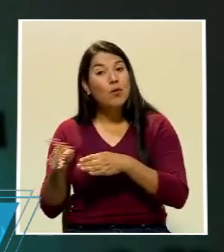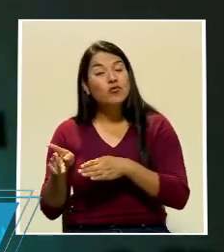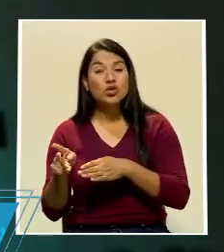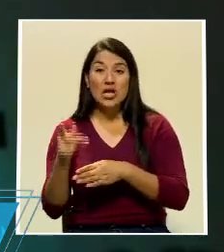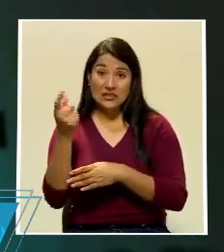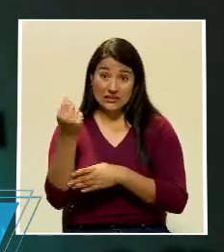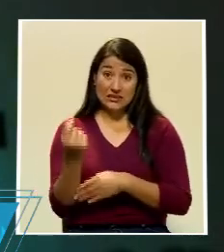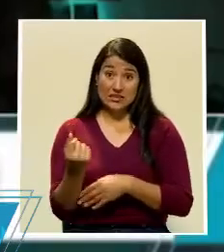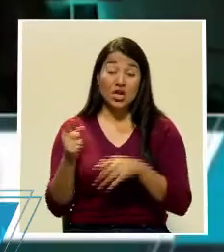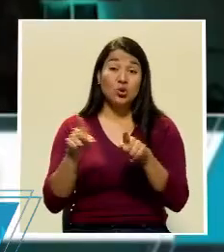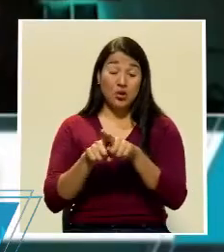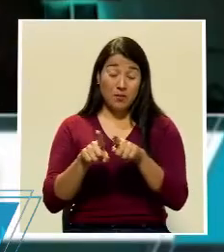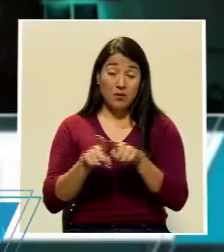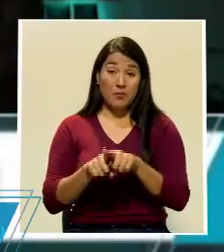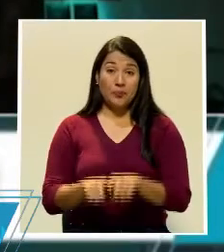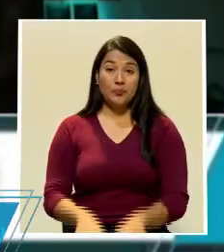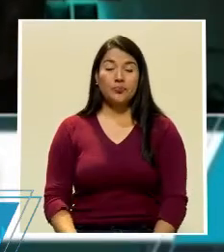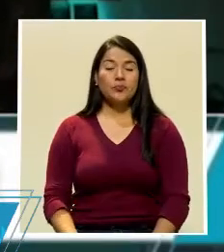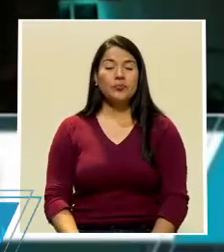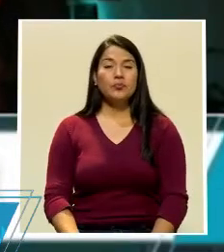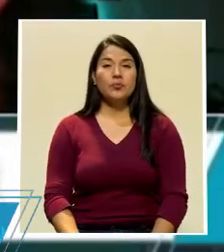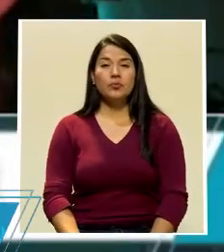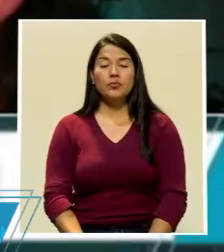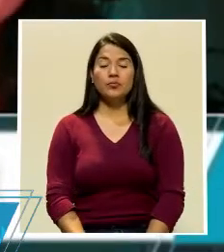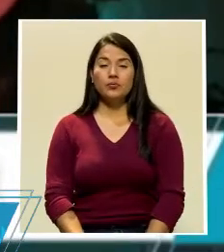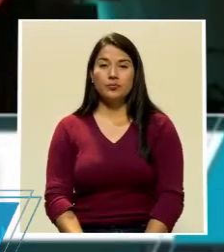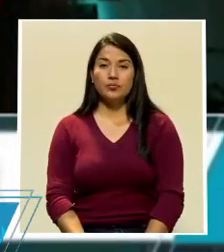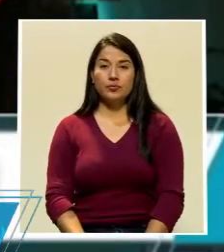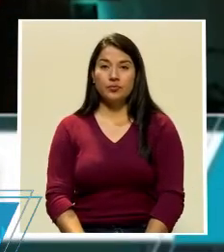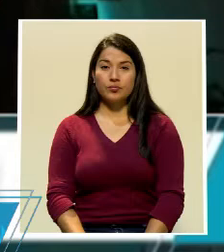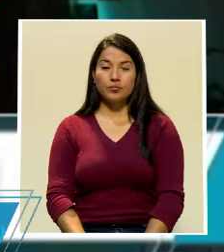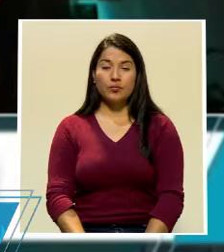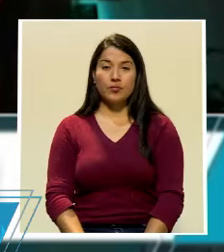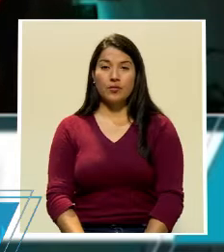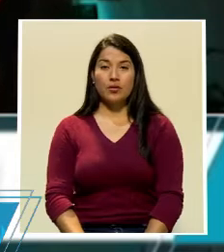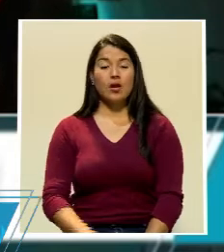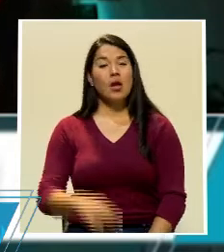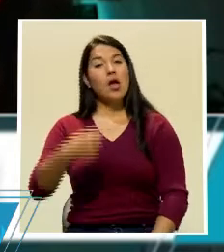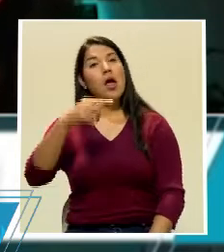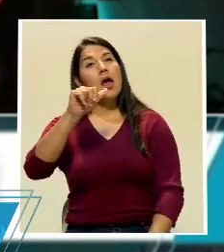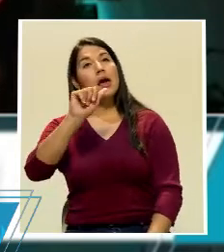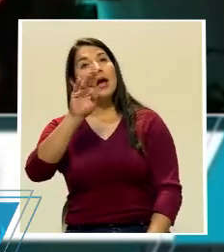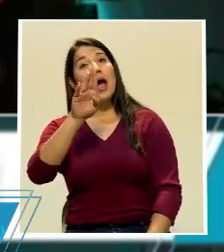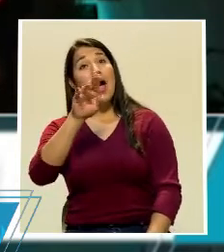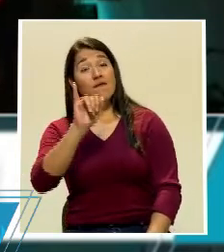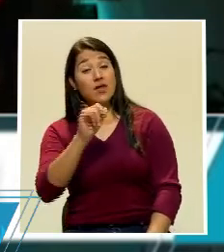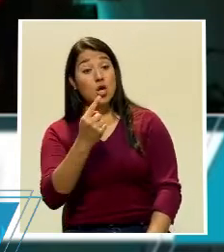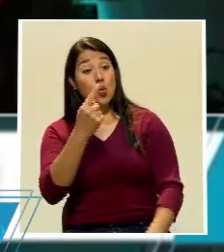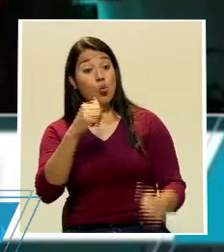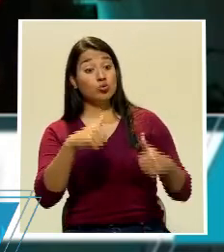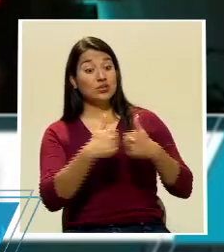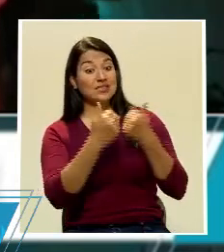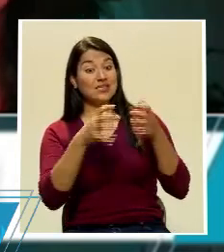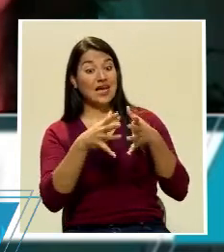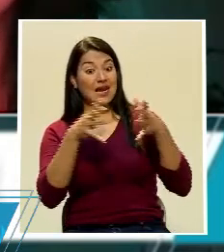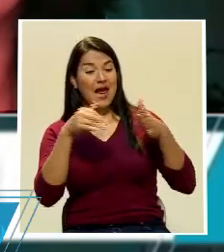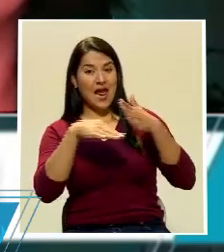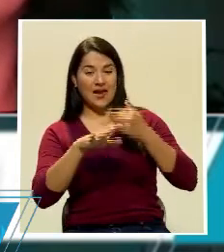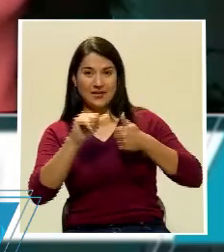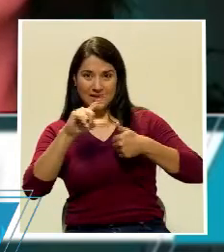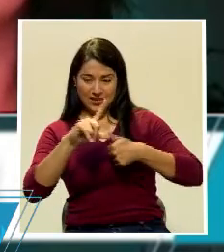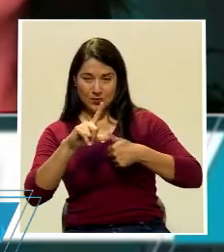dinero también con respecto a la labor, a la profesión. Gaby, uno de los grandes desafíos en